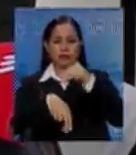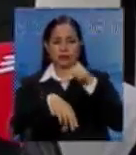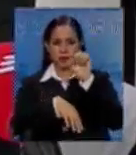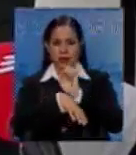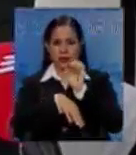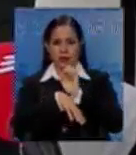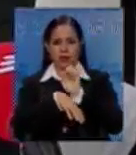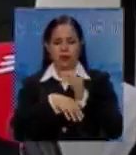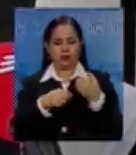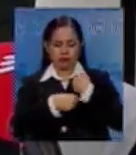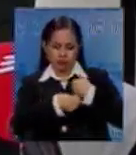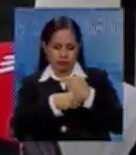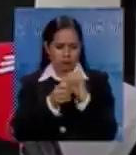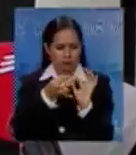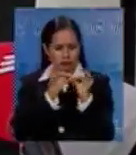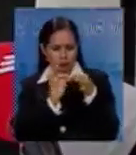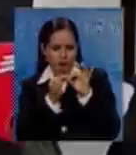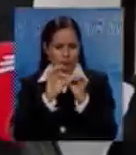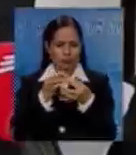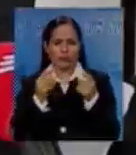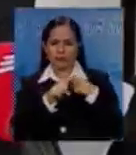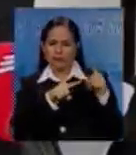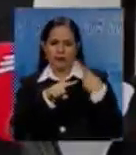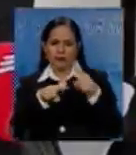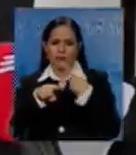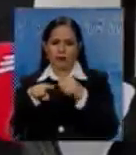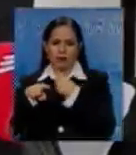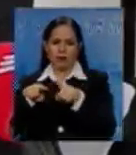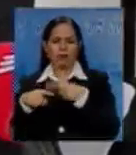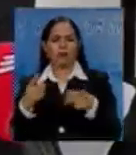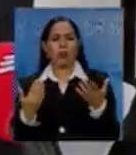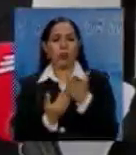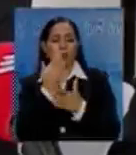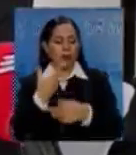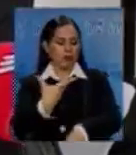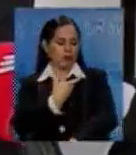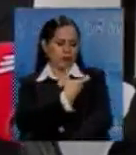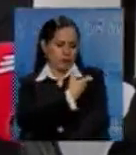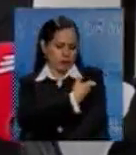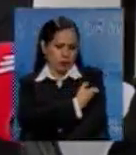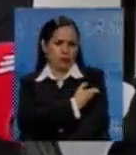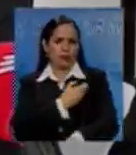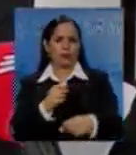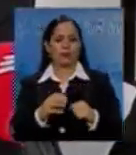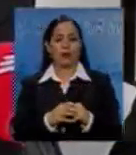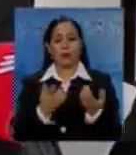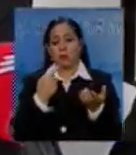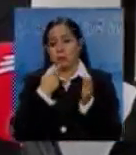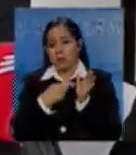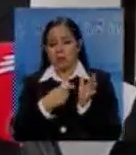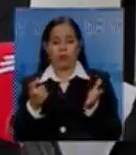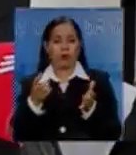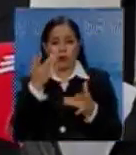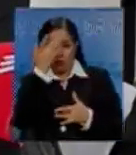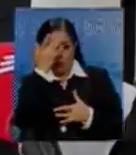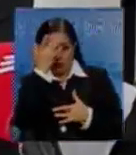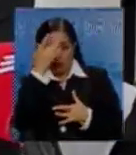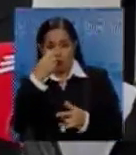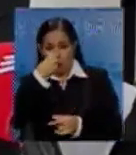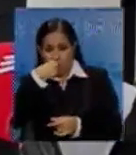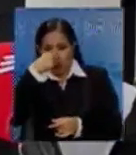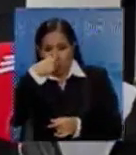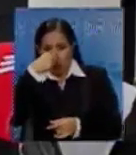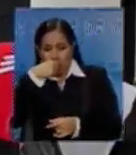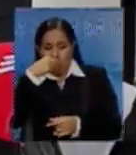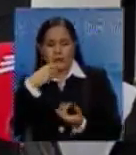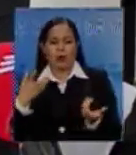formas farmacéuticas de los distintos grupos terapéuticos. Se van a hacer las nuevas vacunas como, por ejemplo, influenza, que actualmente tiene un índice de